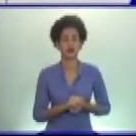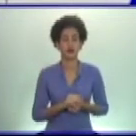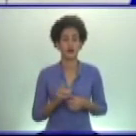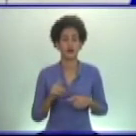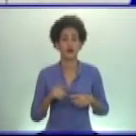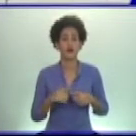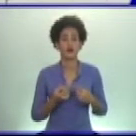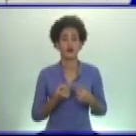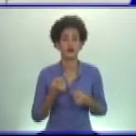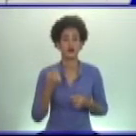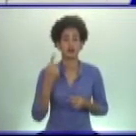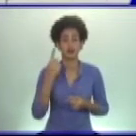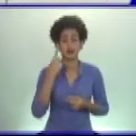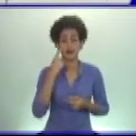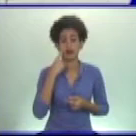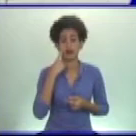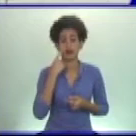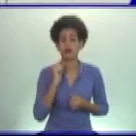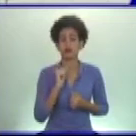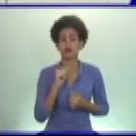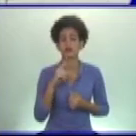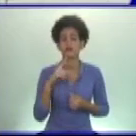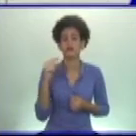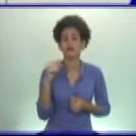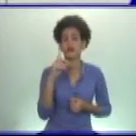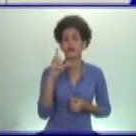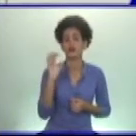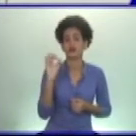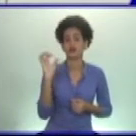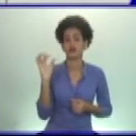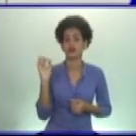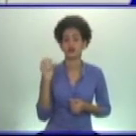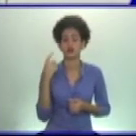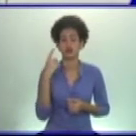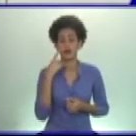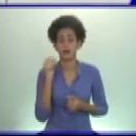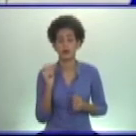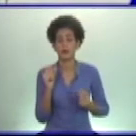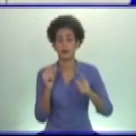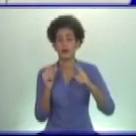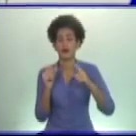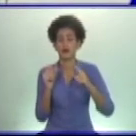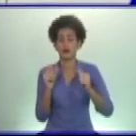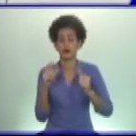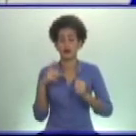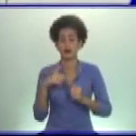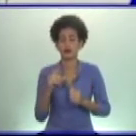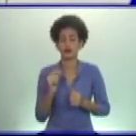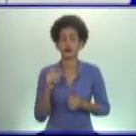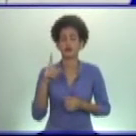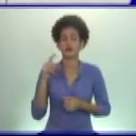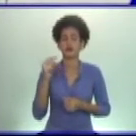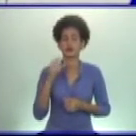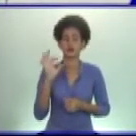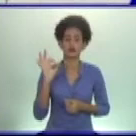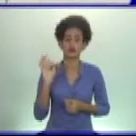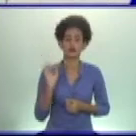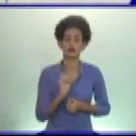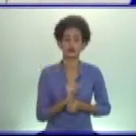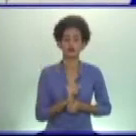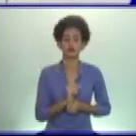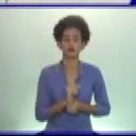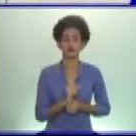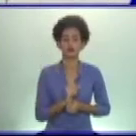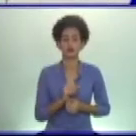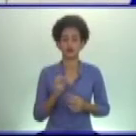mayor que la imagen de menos 80. Por tanto, es verdadera porque la función es decreciente, ya